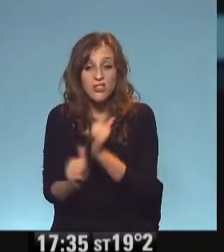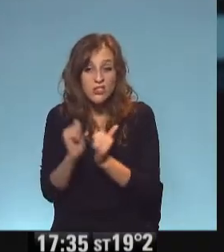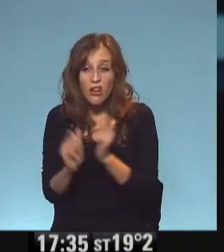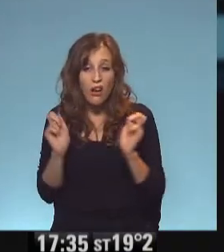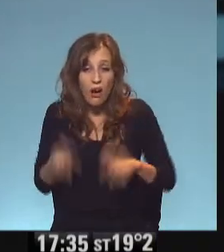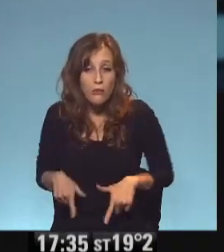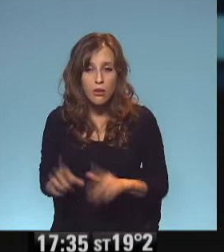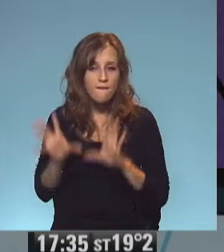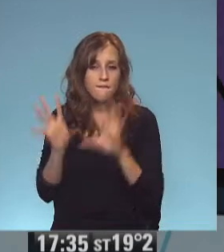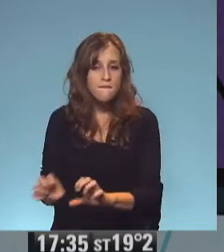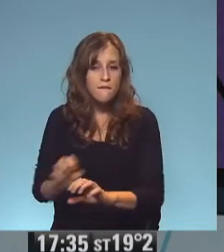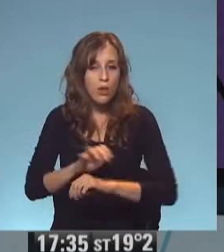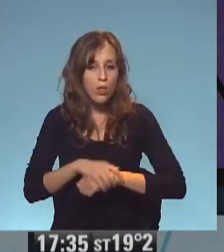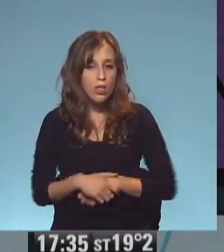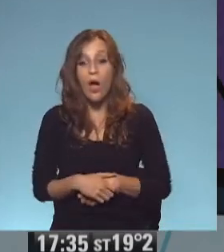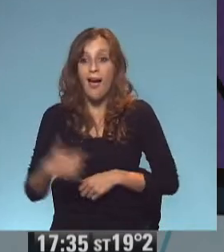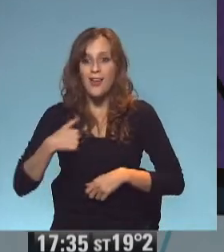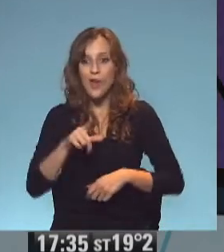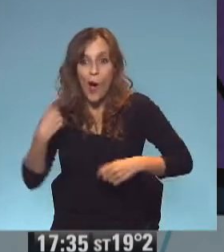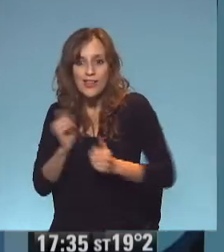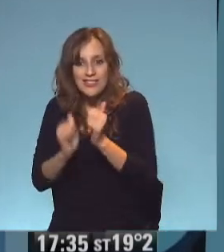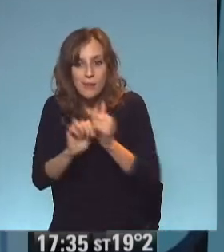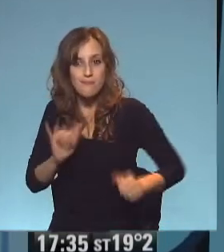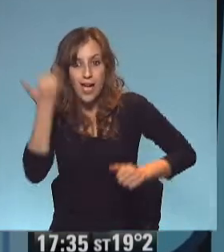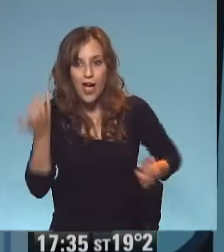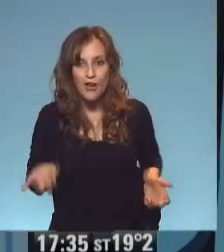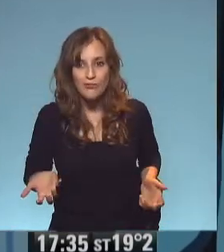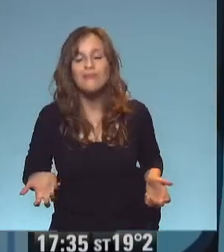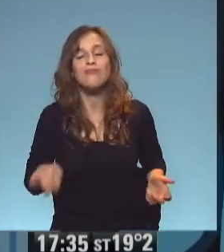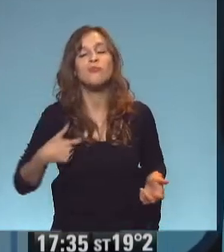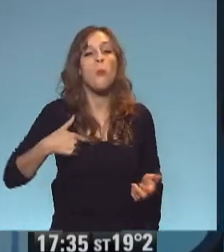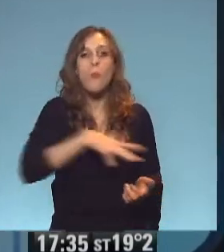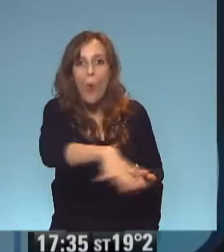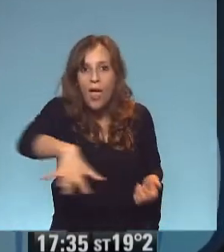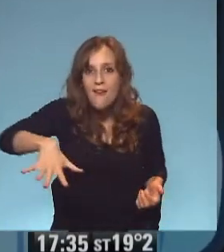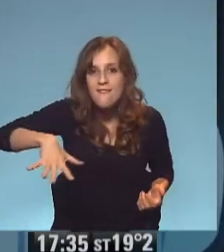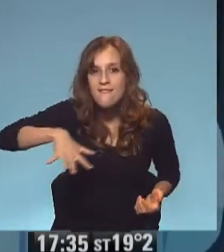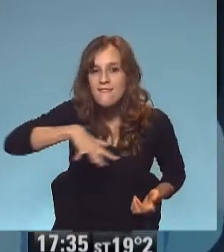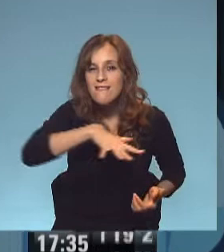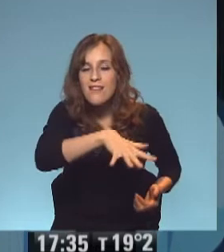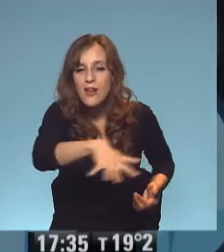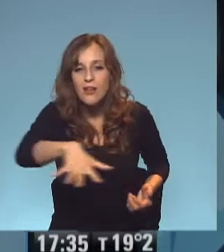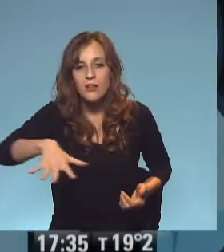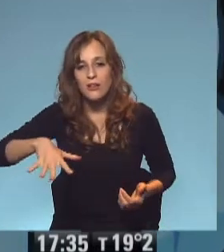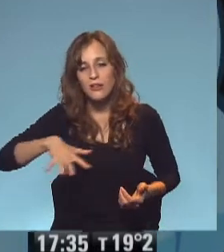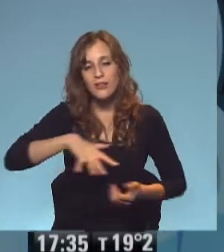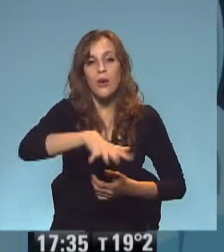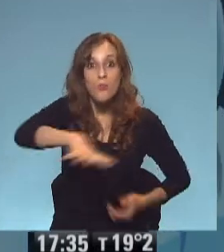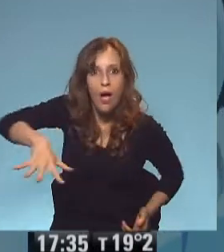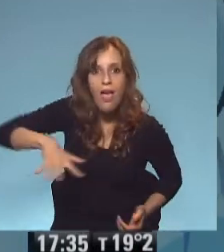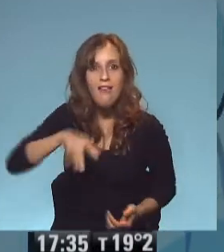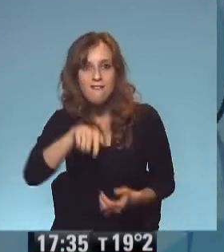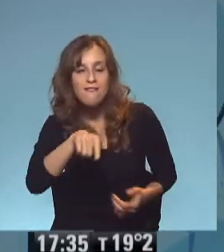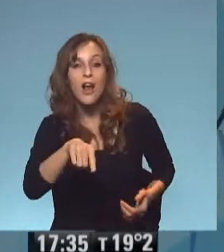de científicos. ¡Yo tengo una! ¡Mucho mejor! En un pueblito llamado Bichito de Luz,